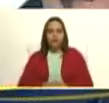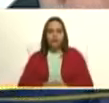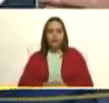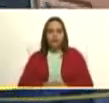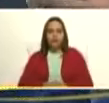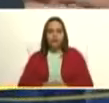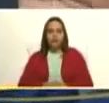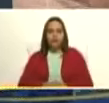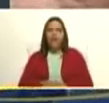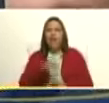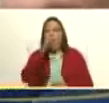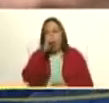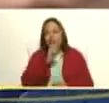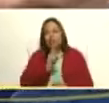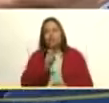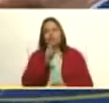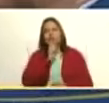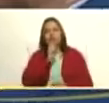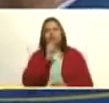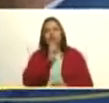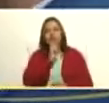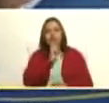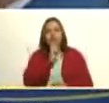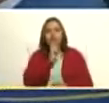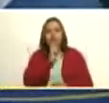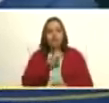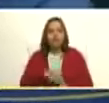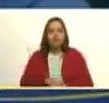De los años duros se dice,